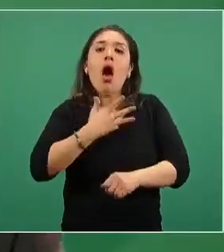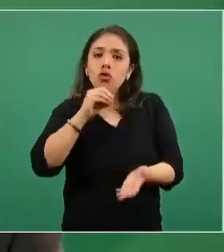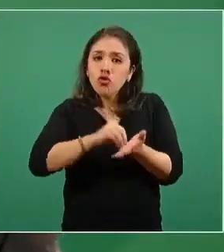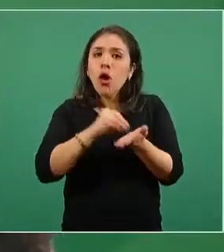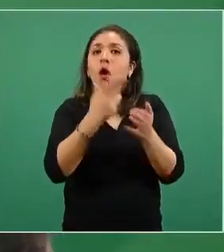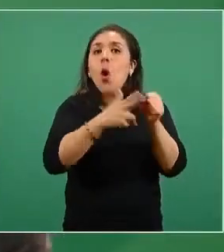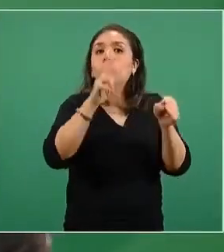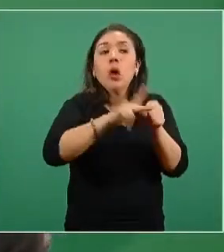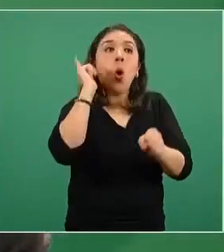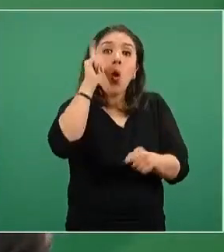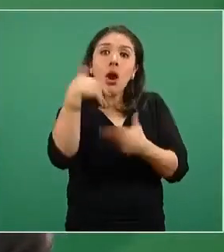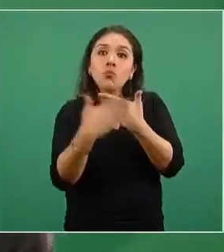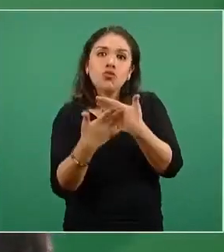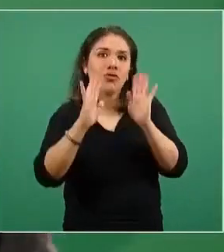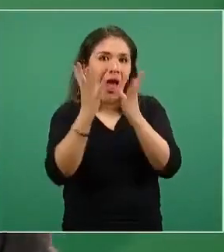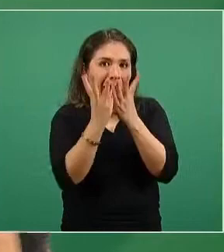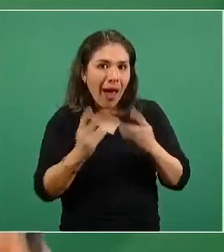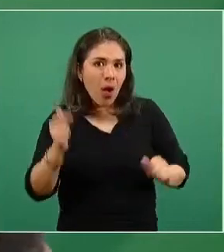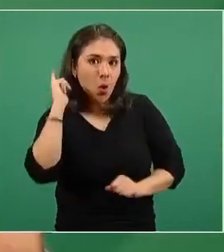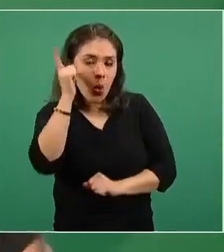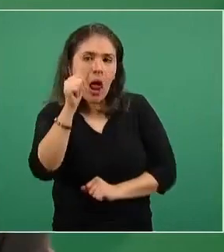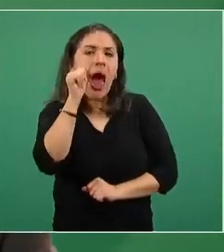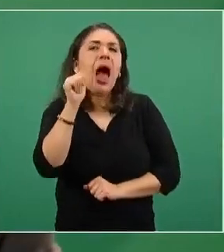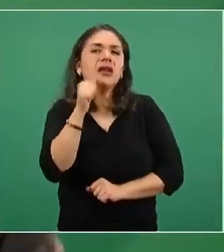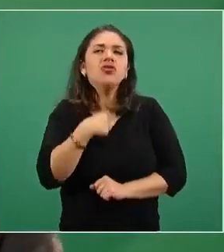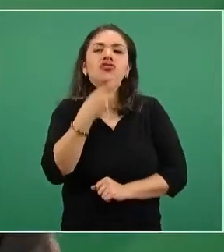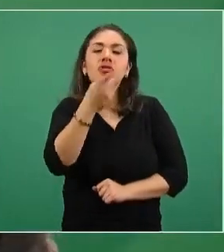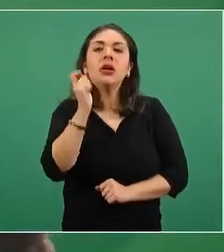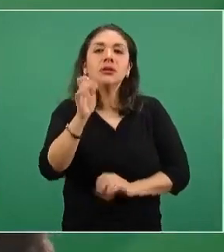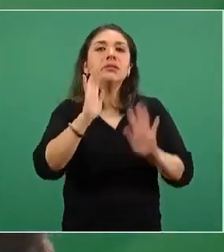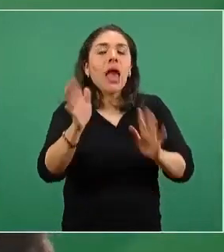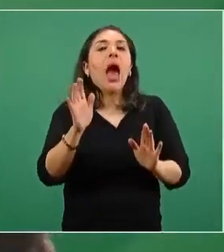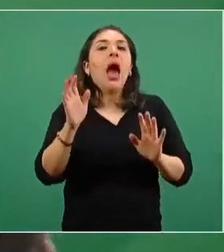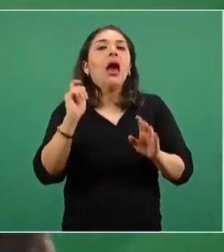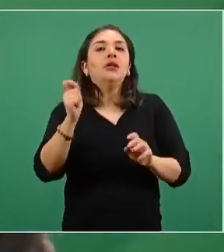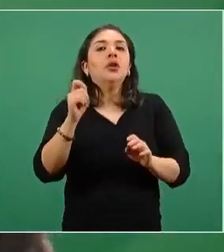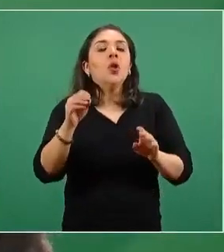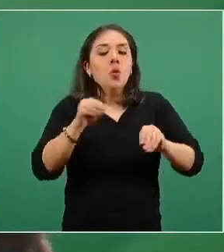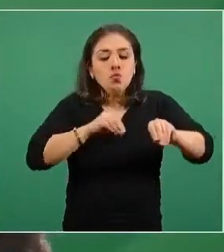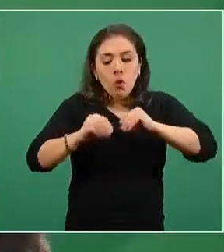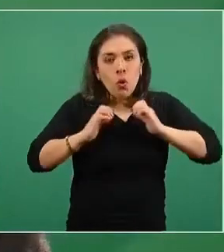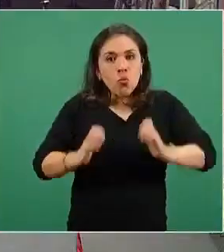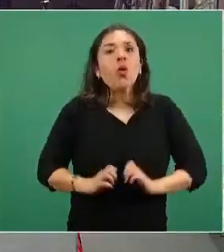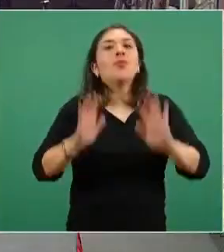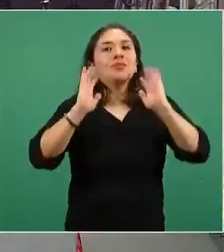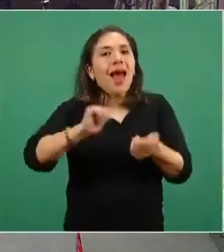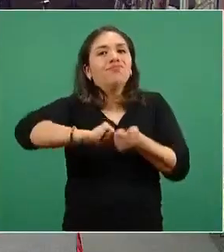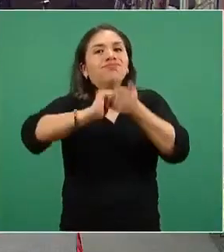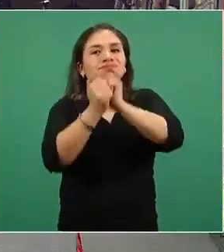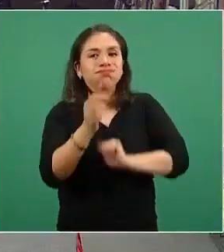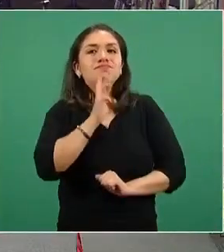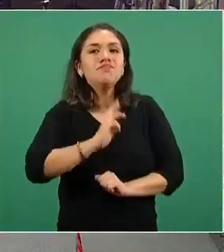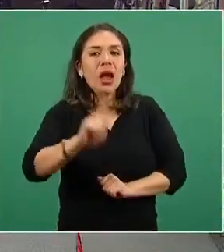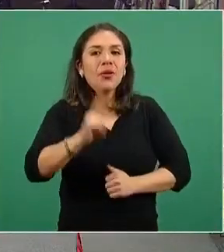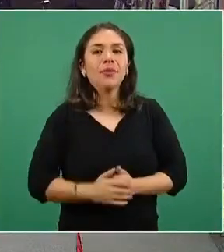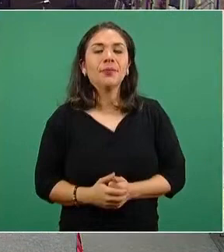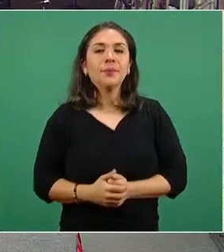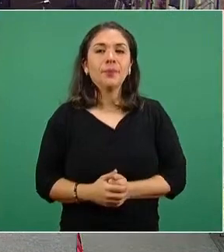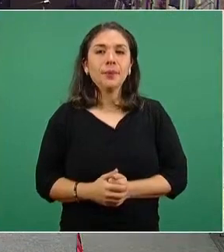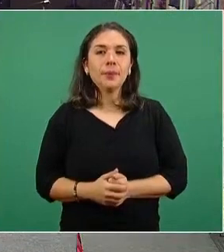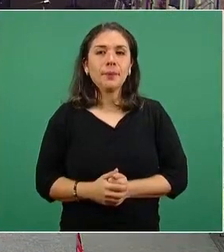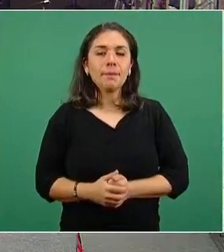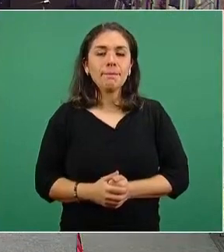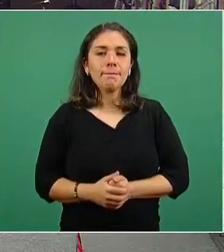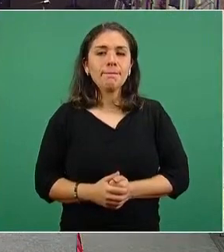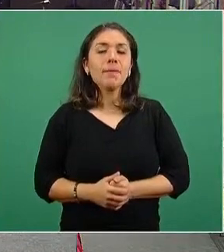que pronto sea dada de alta, comentábamos ayer que ya recuperó su función motora. Mañana iniciaría la